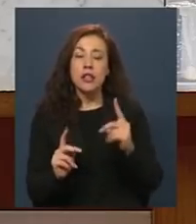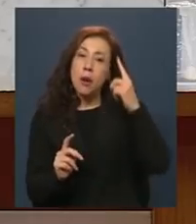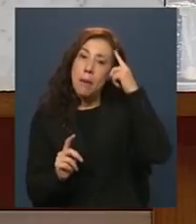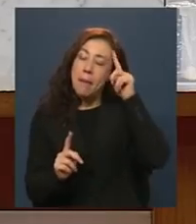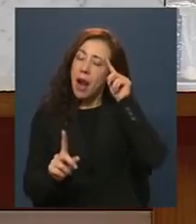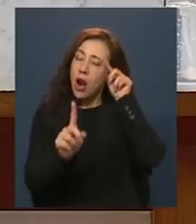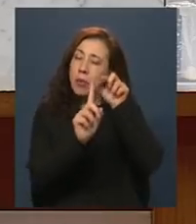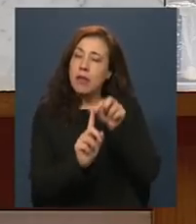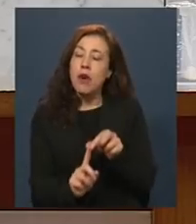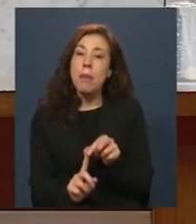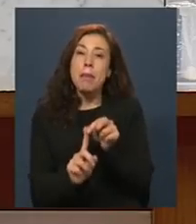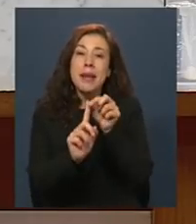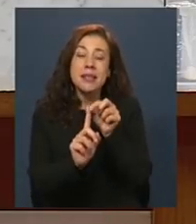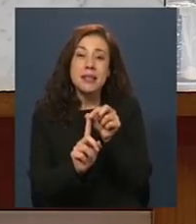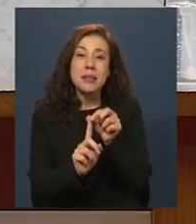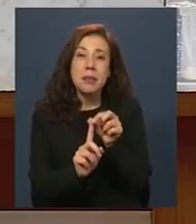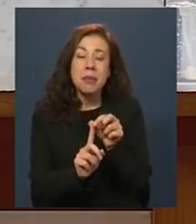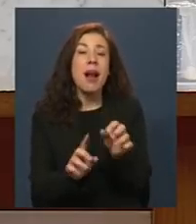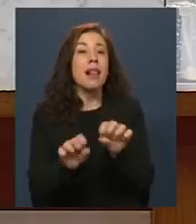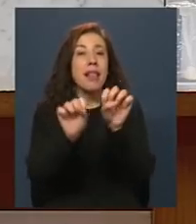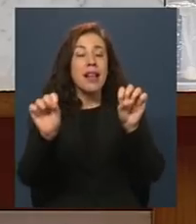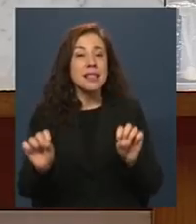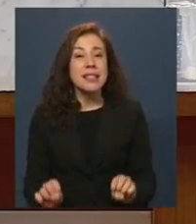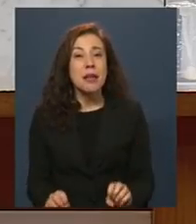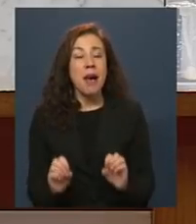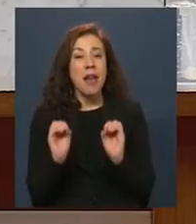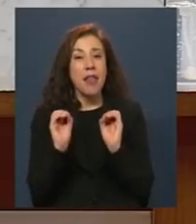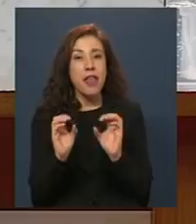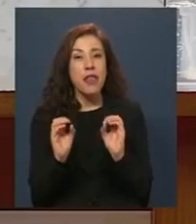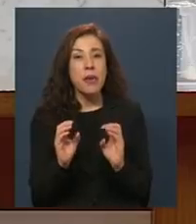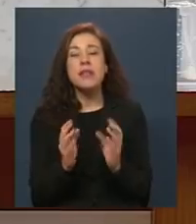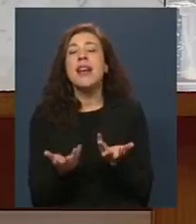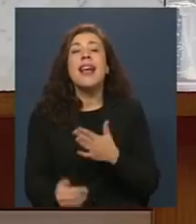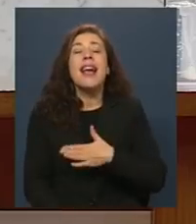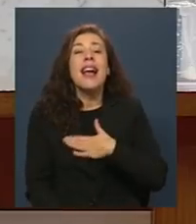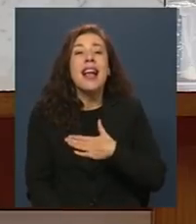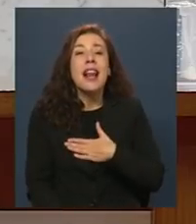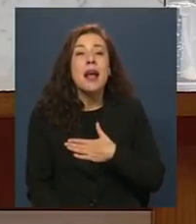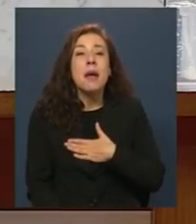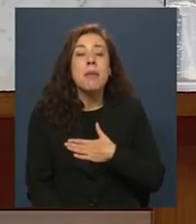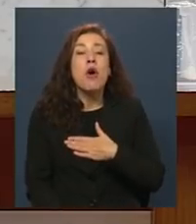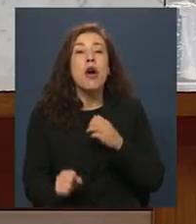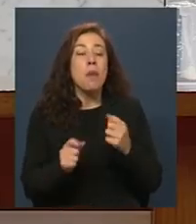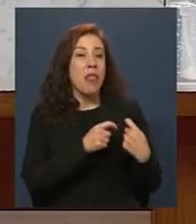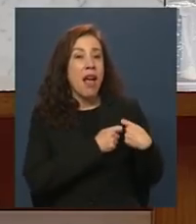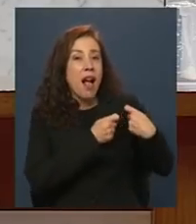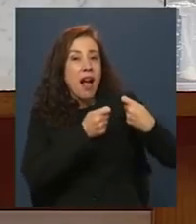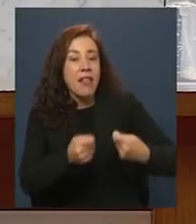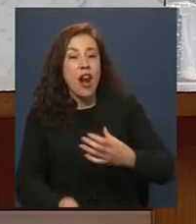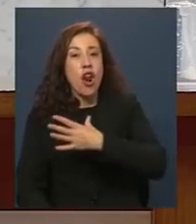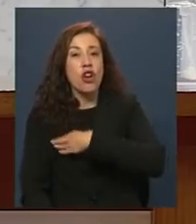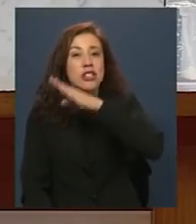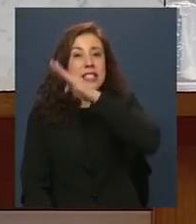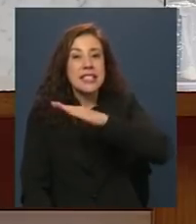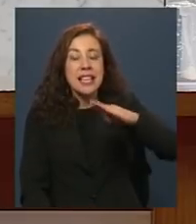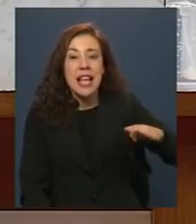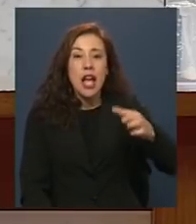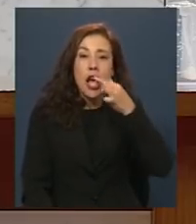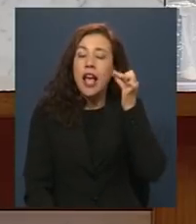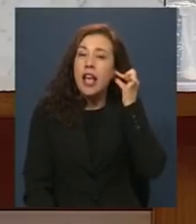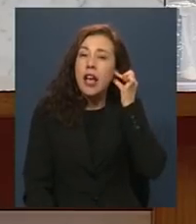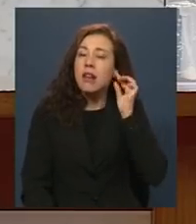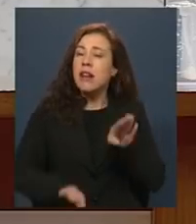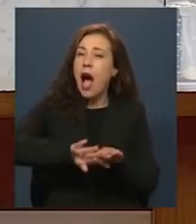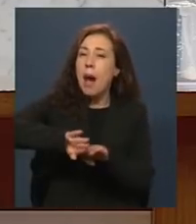en el centro de las cualidades del sistema educacional lo que queremos que puedan heredar nuestros hijos e hijas, lejos